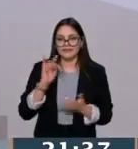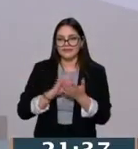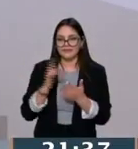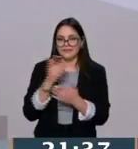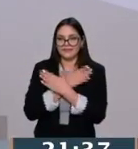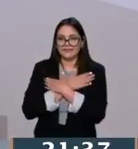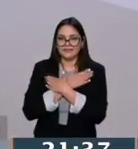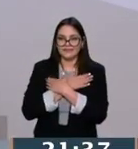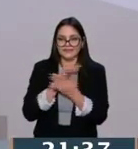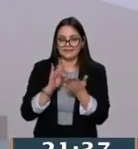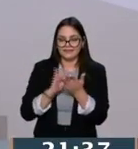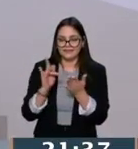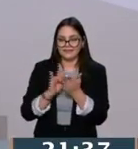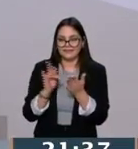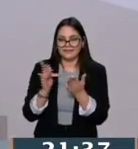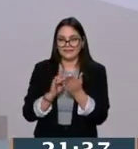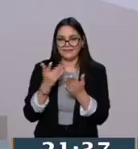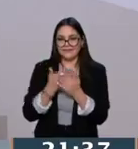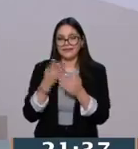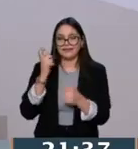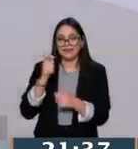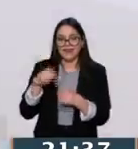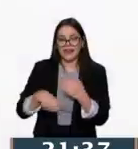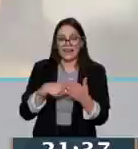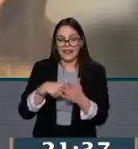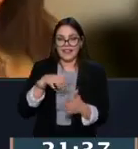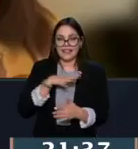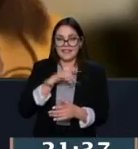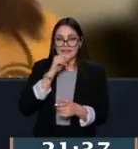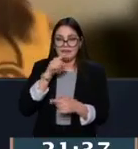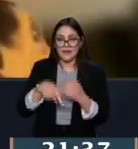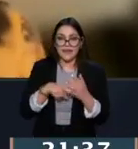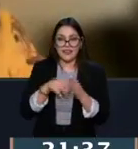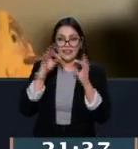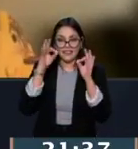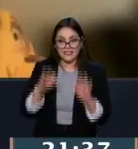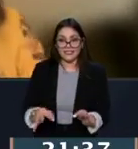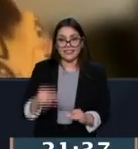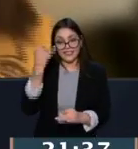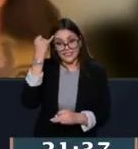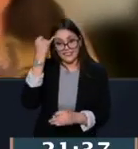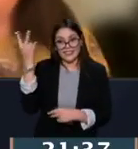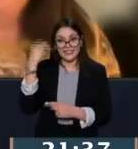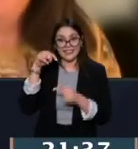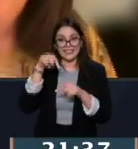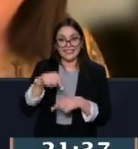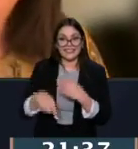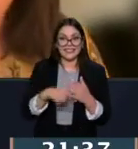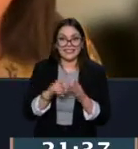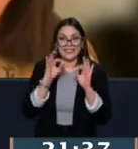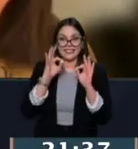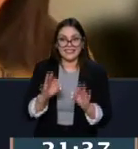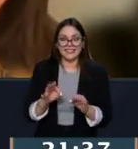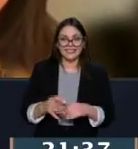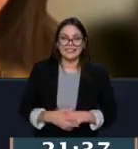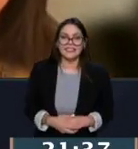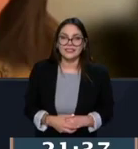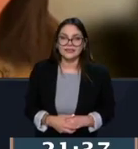abrazo muy grande a todos acá. Ahora sí que desde el lugar de los hechos, mira, ¿quién hubiera dicho? ¿Quién lo